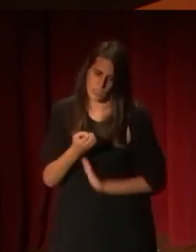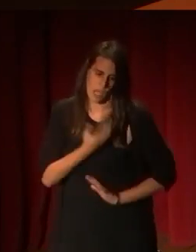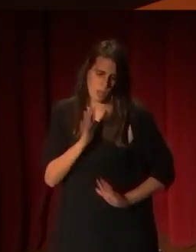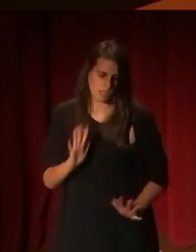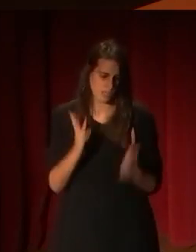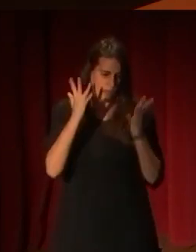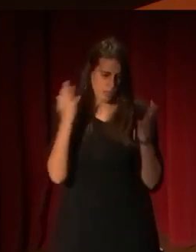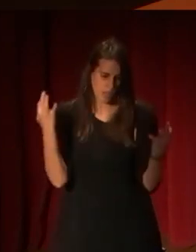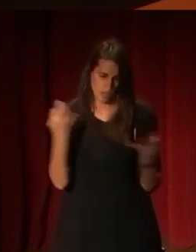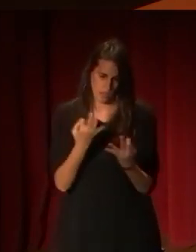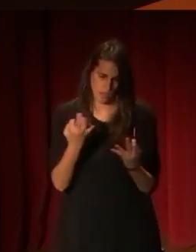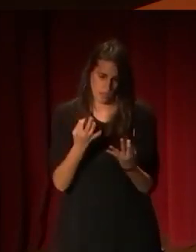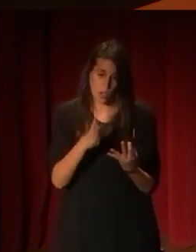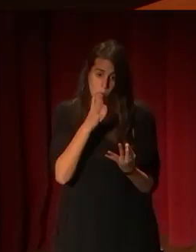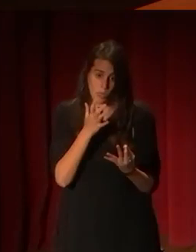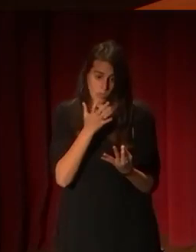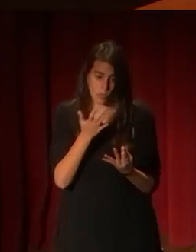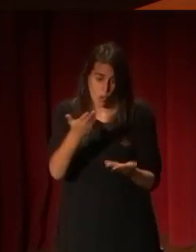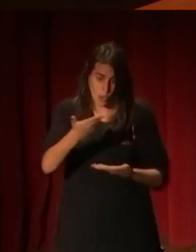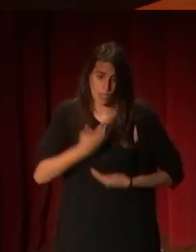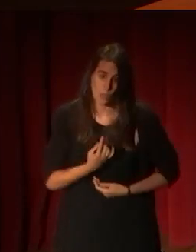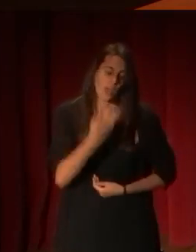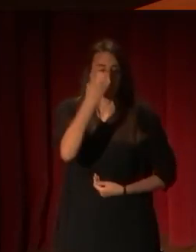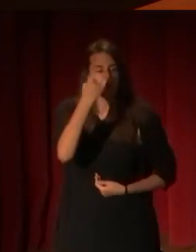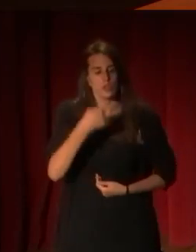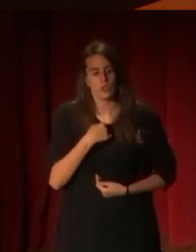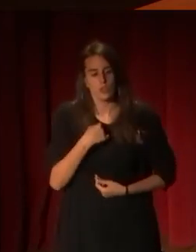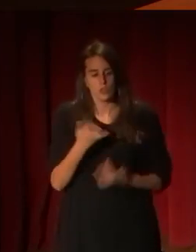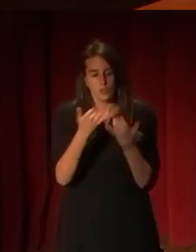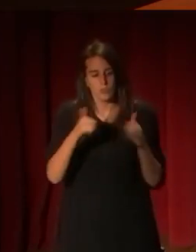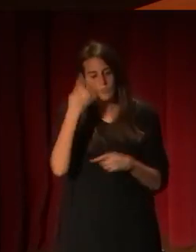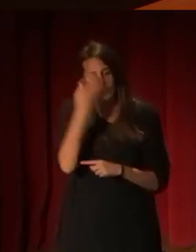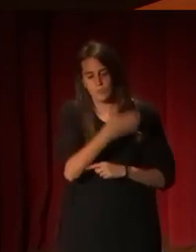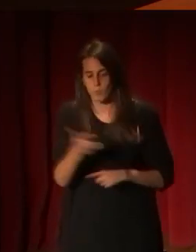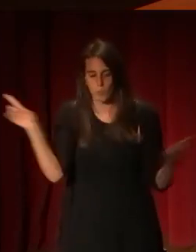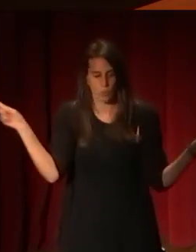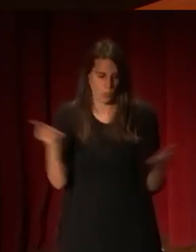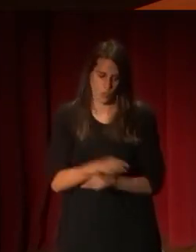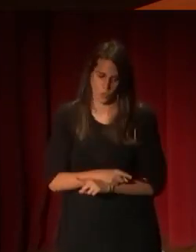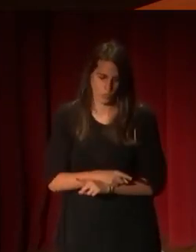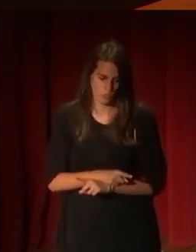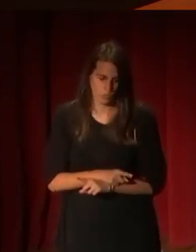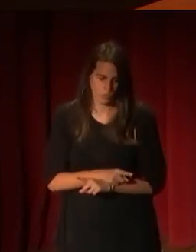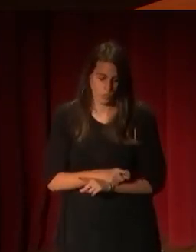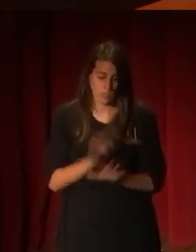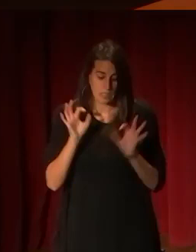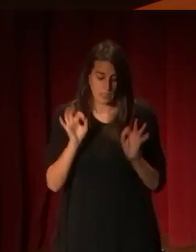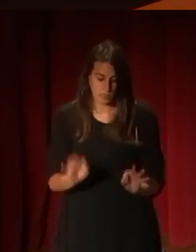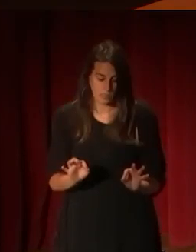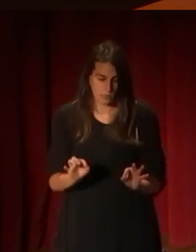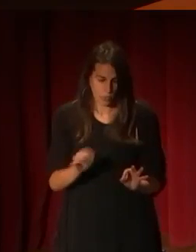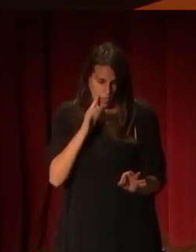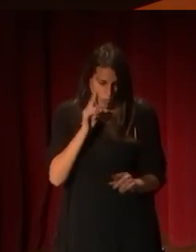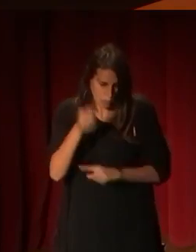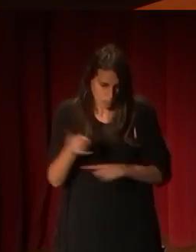en la medida de nuestras posibilidades dice con la ayuda de dios los prohibimos terminantemente y no solamente terminantemente